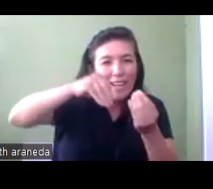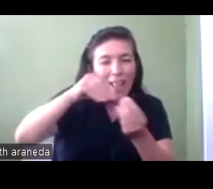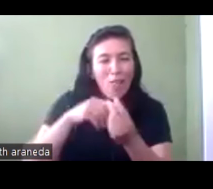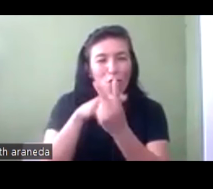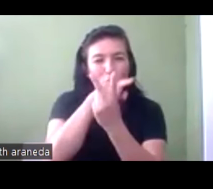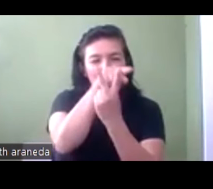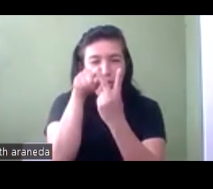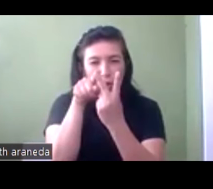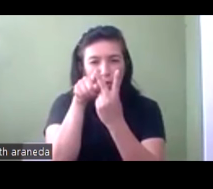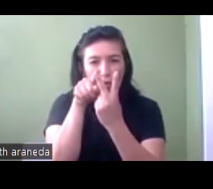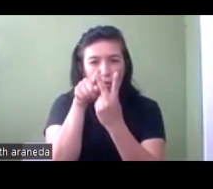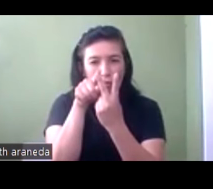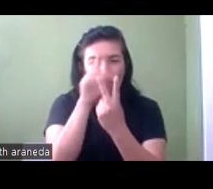digamos,